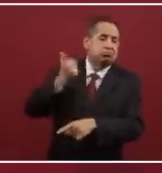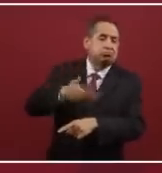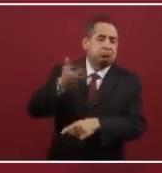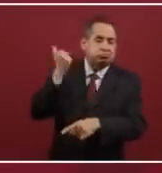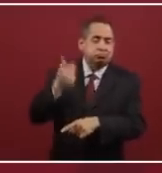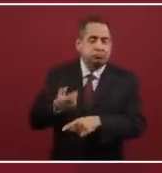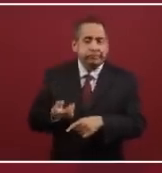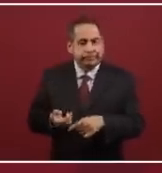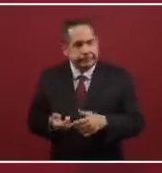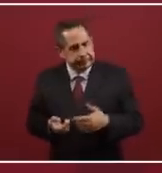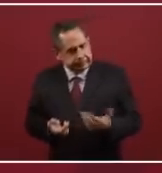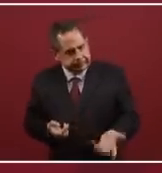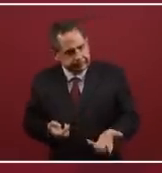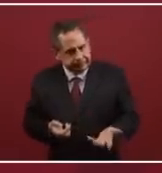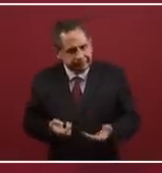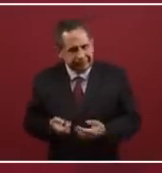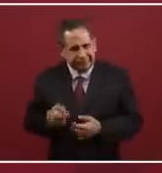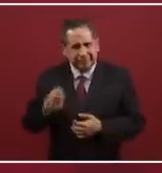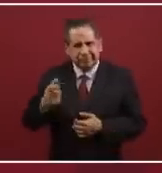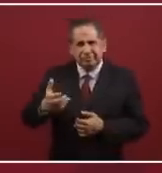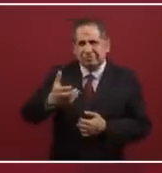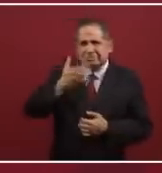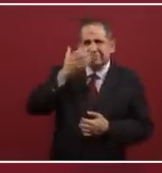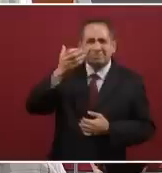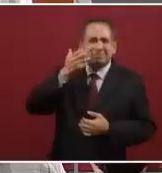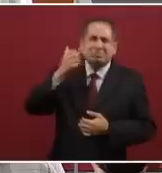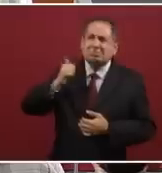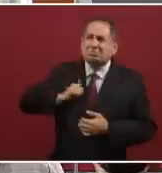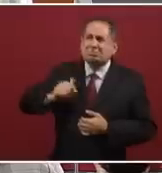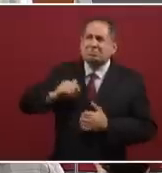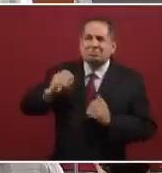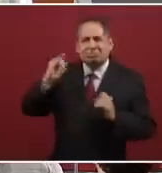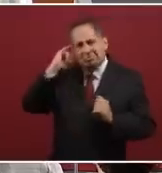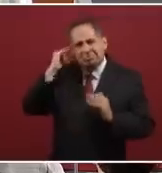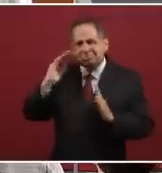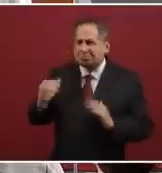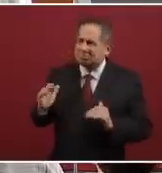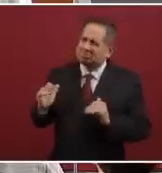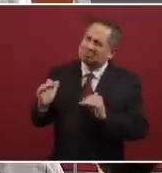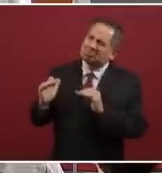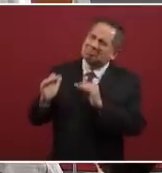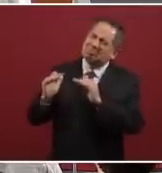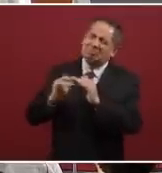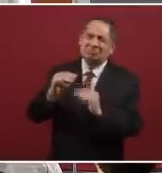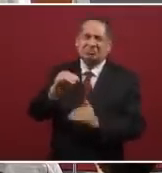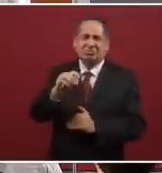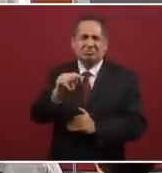Imagínense, los herederos de Monte Albán, los que construyeron Monte Albán,